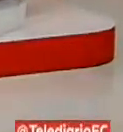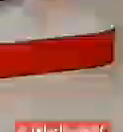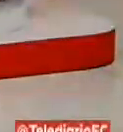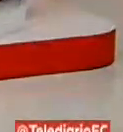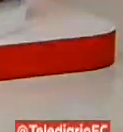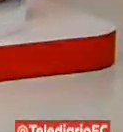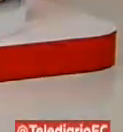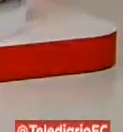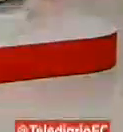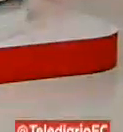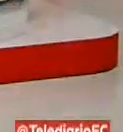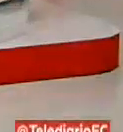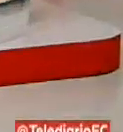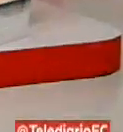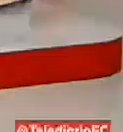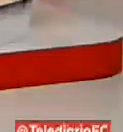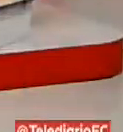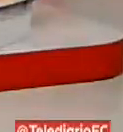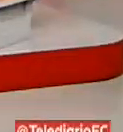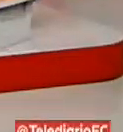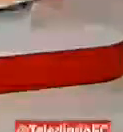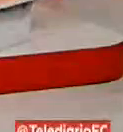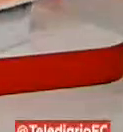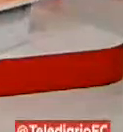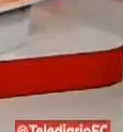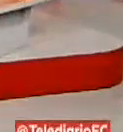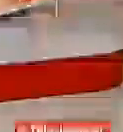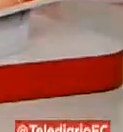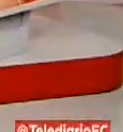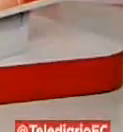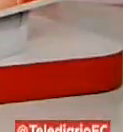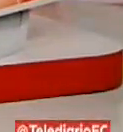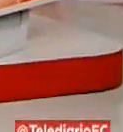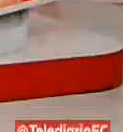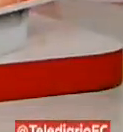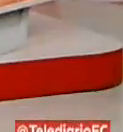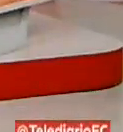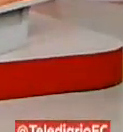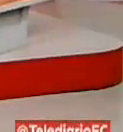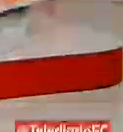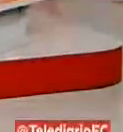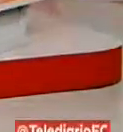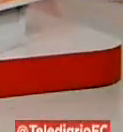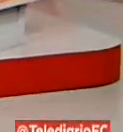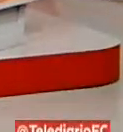canal 457. Y también vía streaming para el mundo por